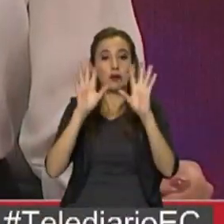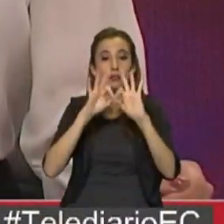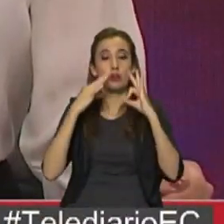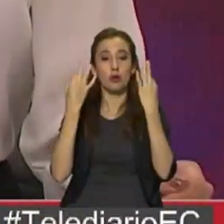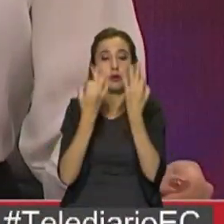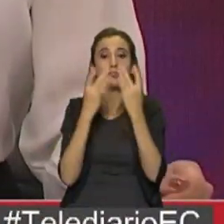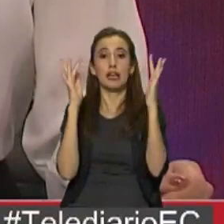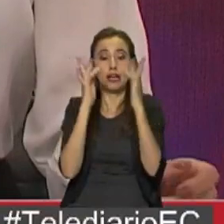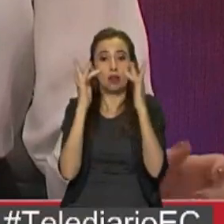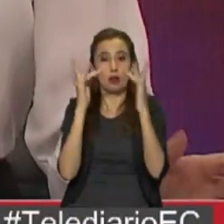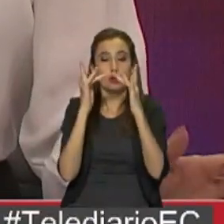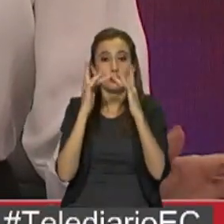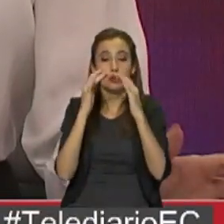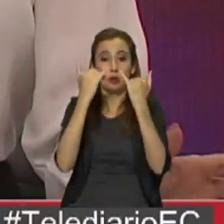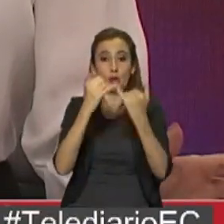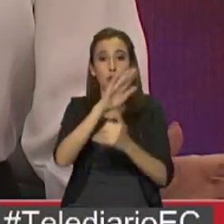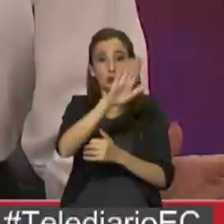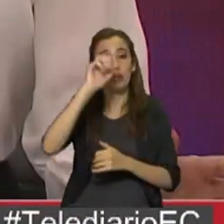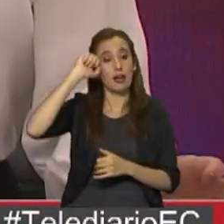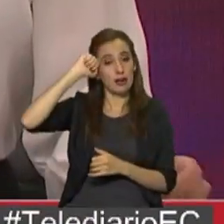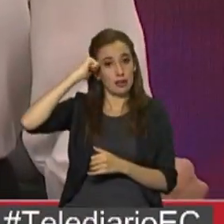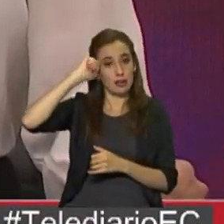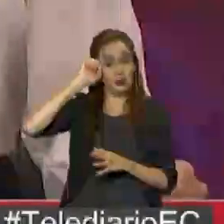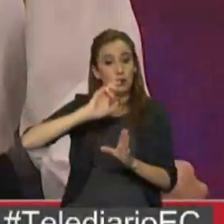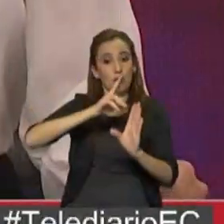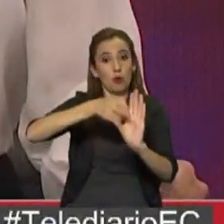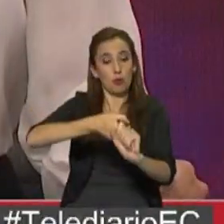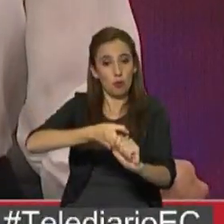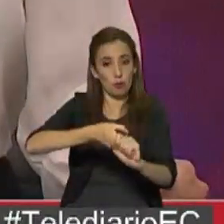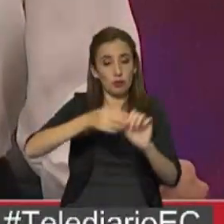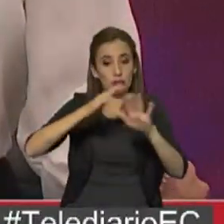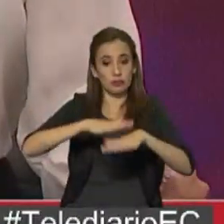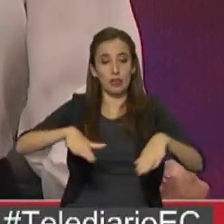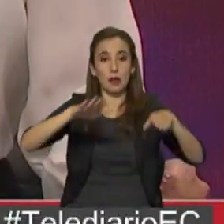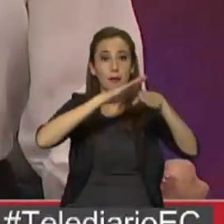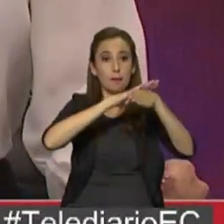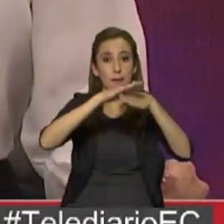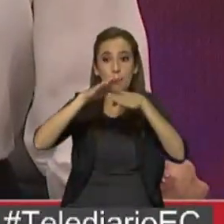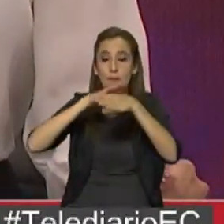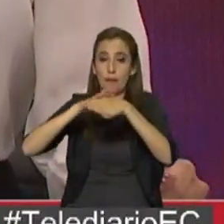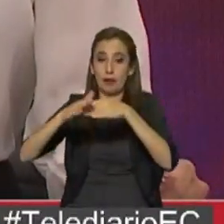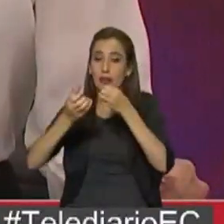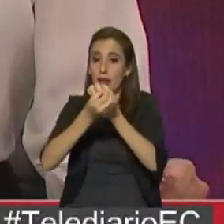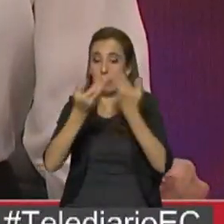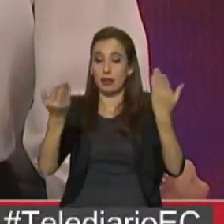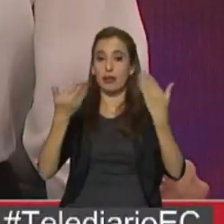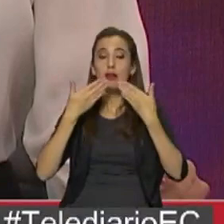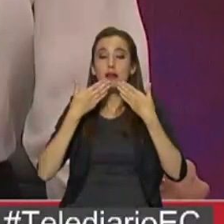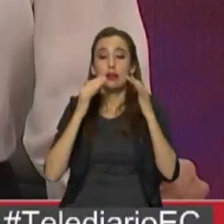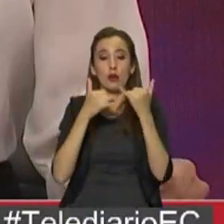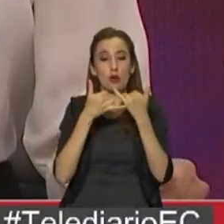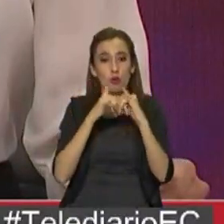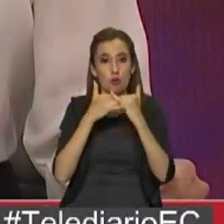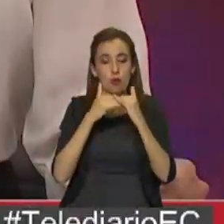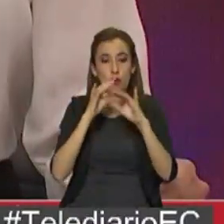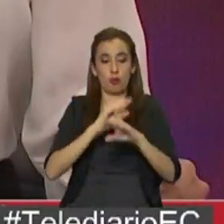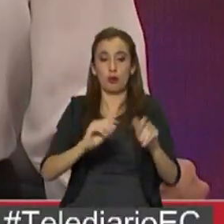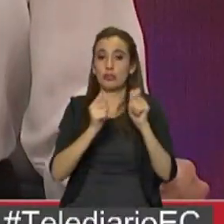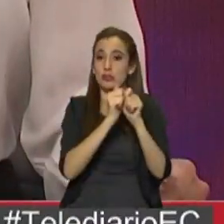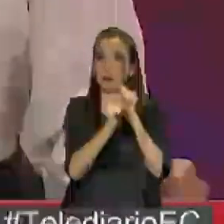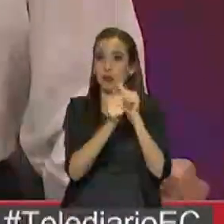segmento conectados recuerda que si usted quiere ser parte el invitamos para que nos escriban a través de la aplicación de guasave al número celular